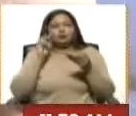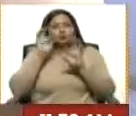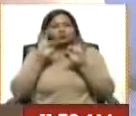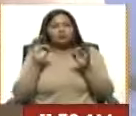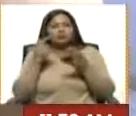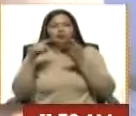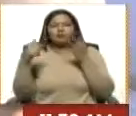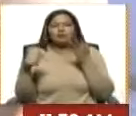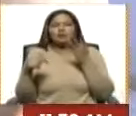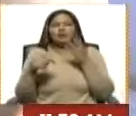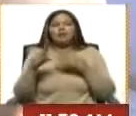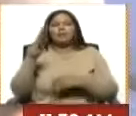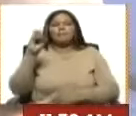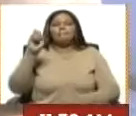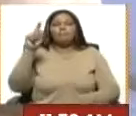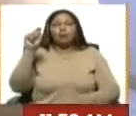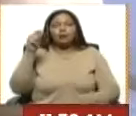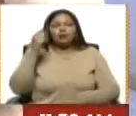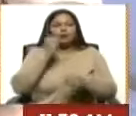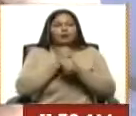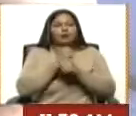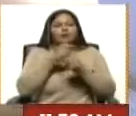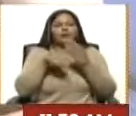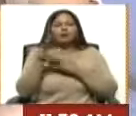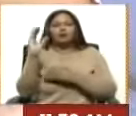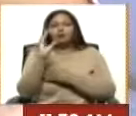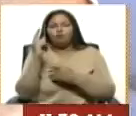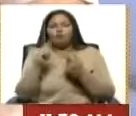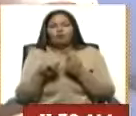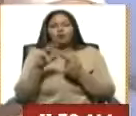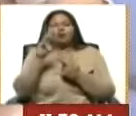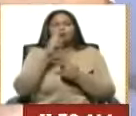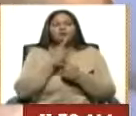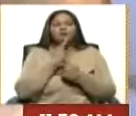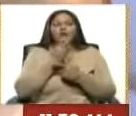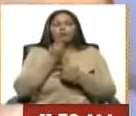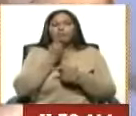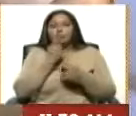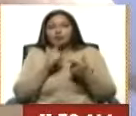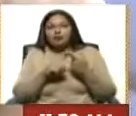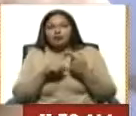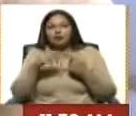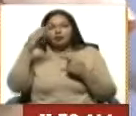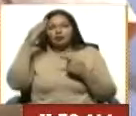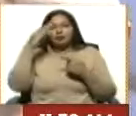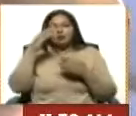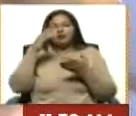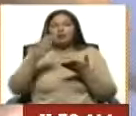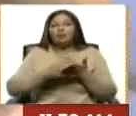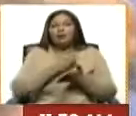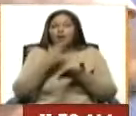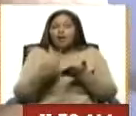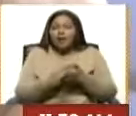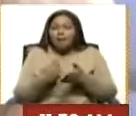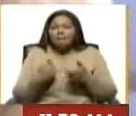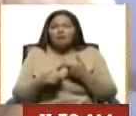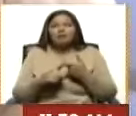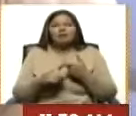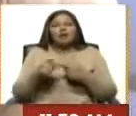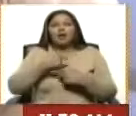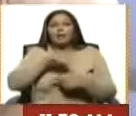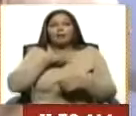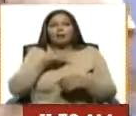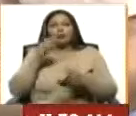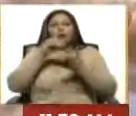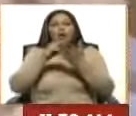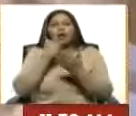una cantidad de bots que están trabajando desde Colombia, desde Dominicana, desde Miami, ni desde España, para que cada vez que ustedes publiquen algo